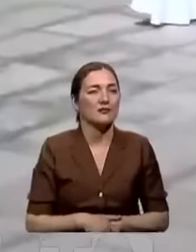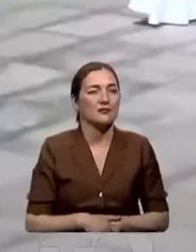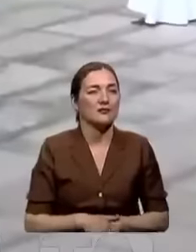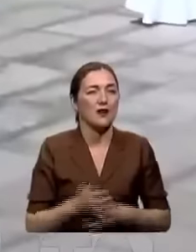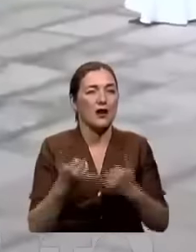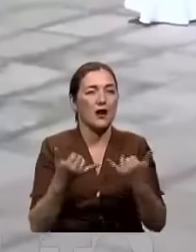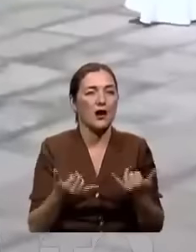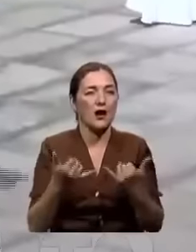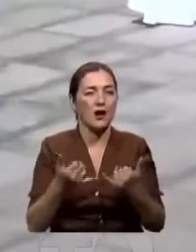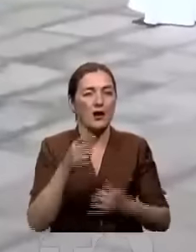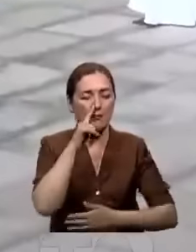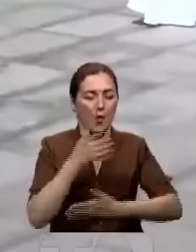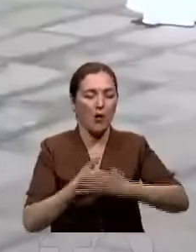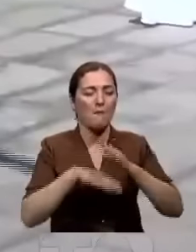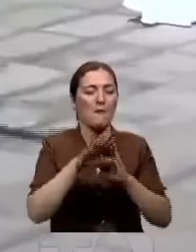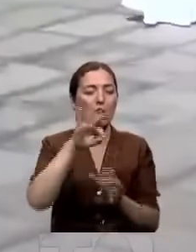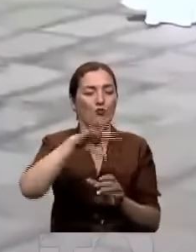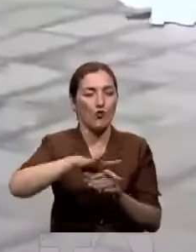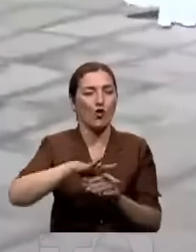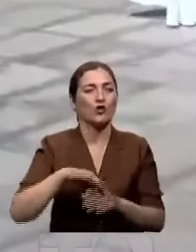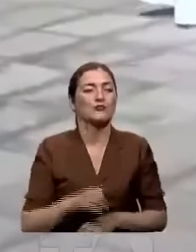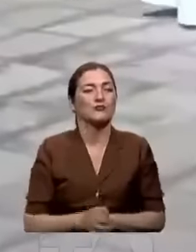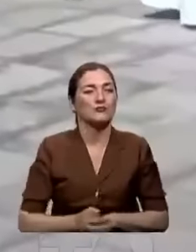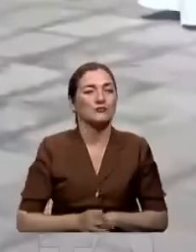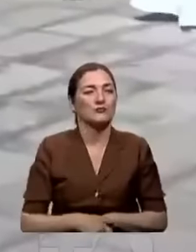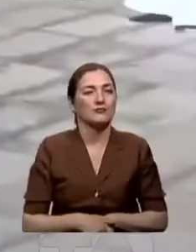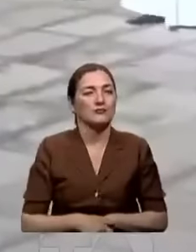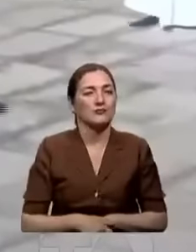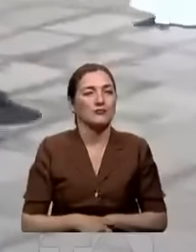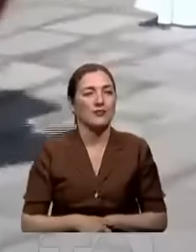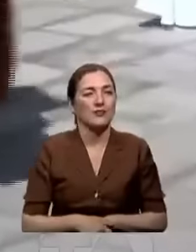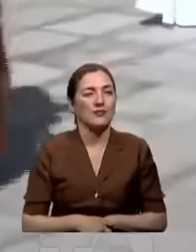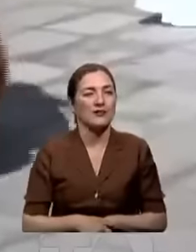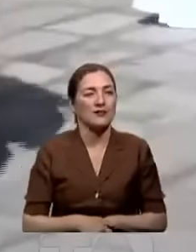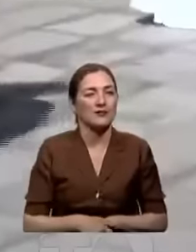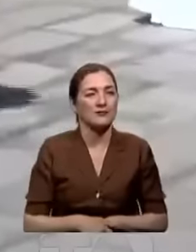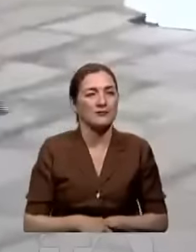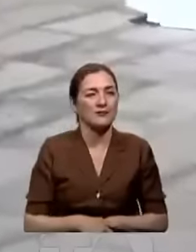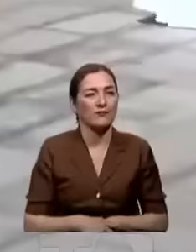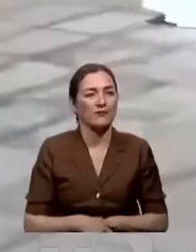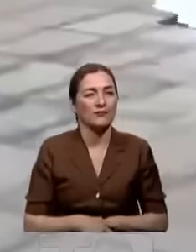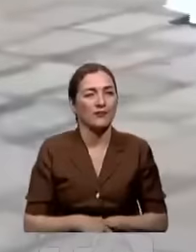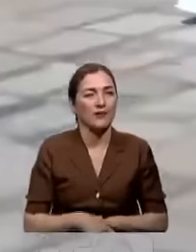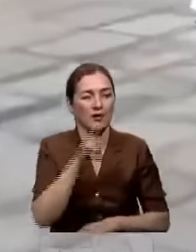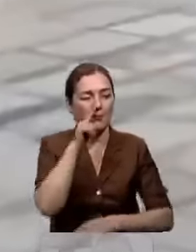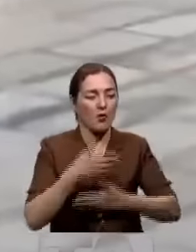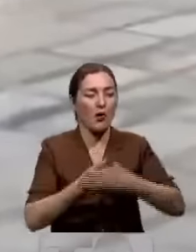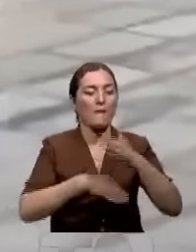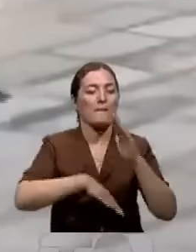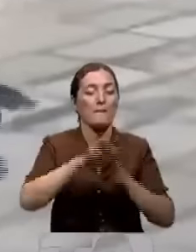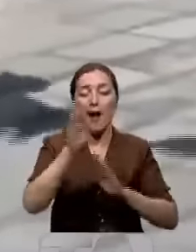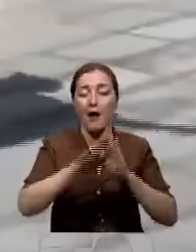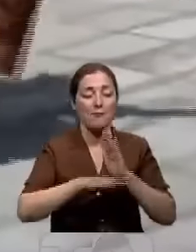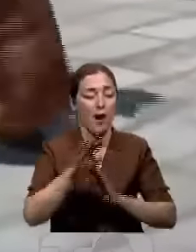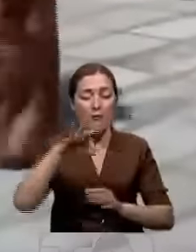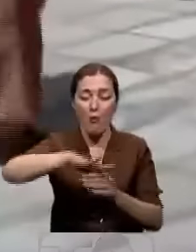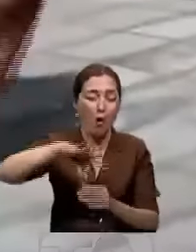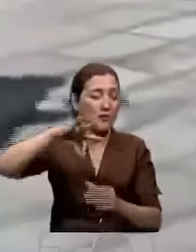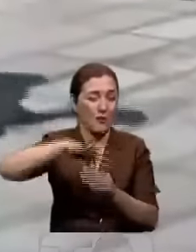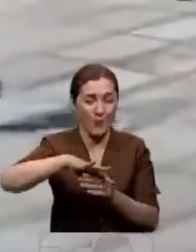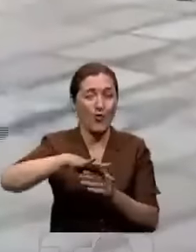a la guagua más votada, la que el público eligió. Muy bien, entonces, la guagua. La guagua